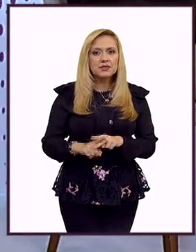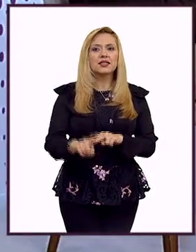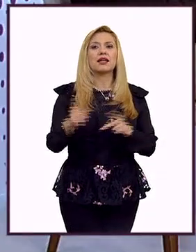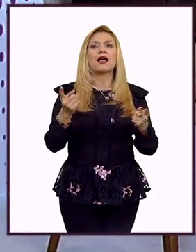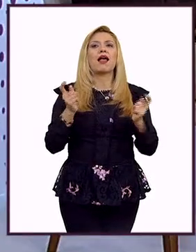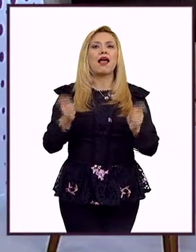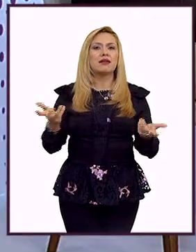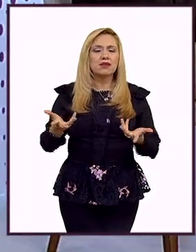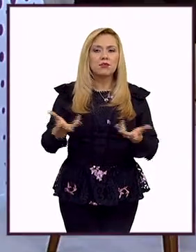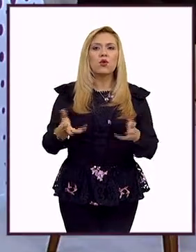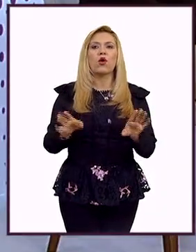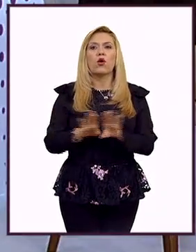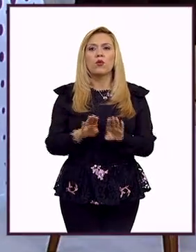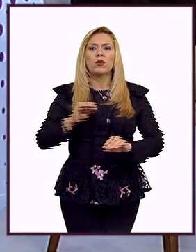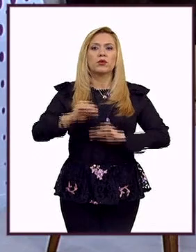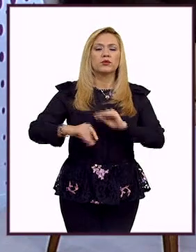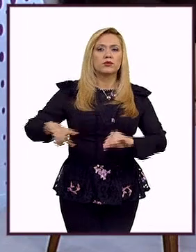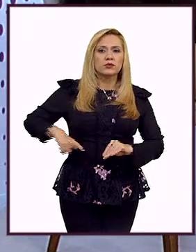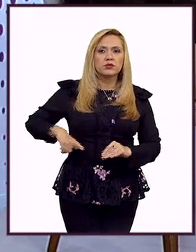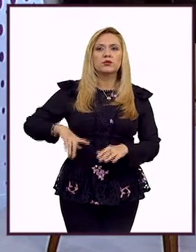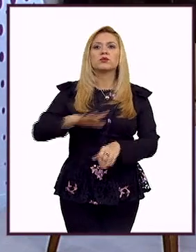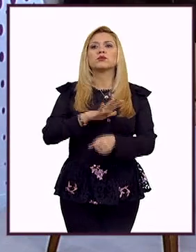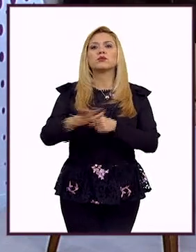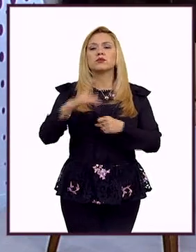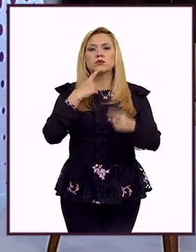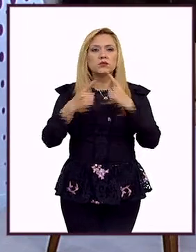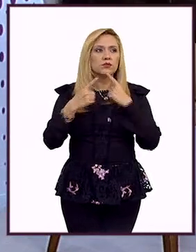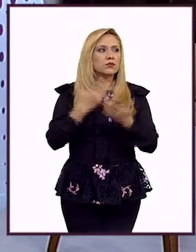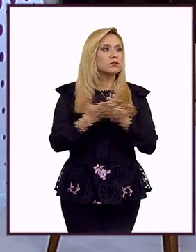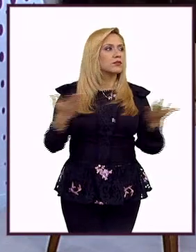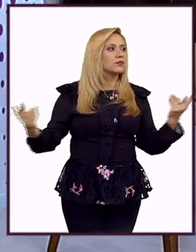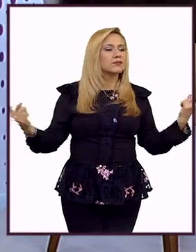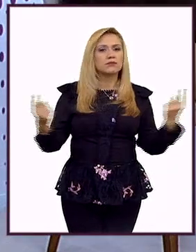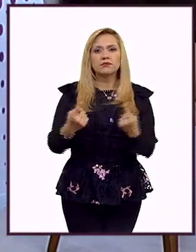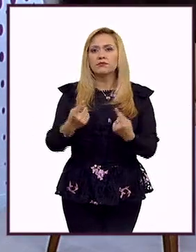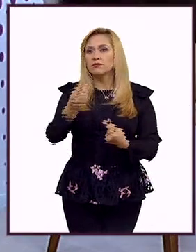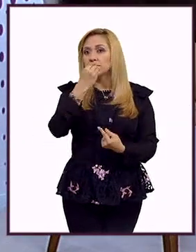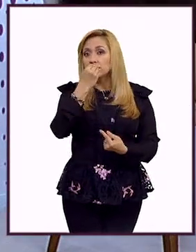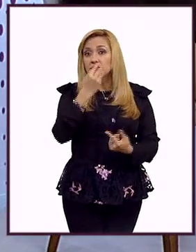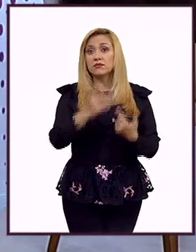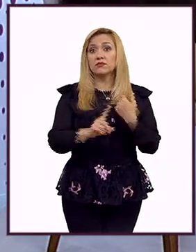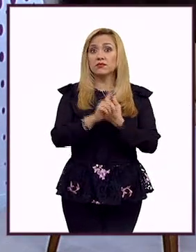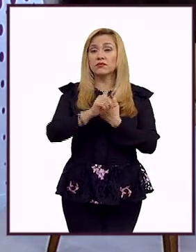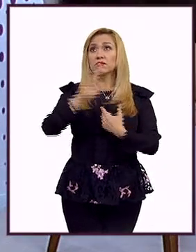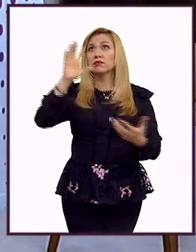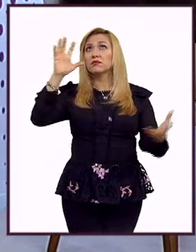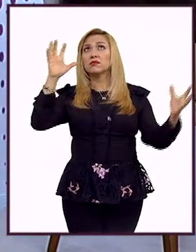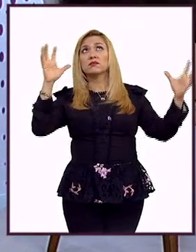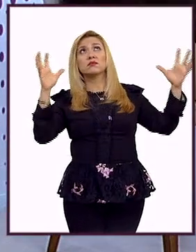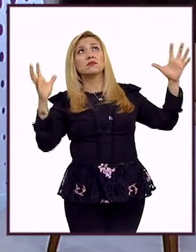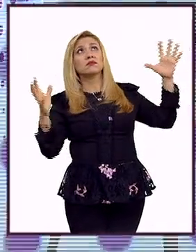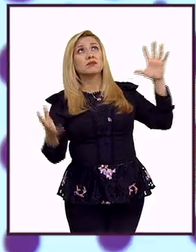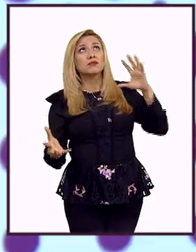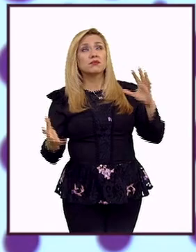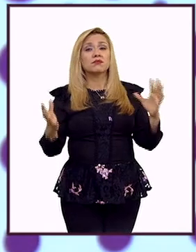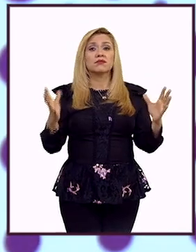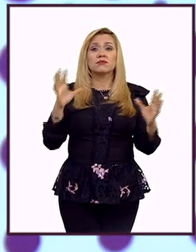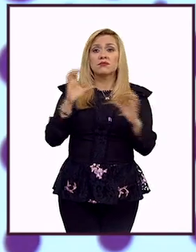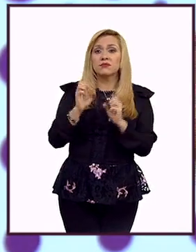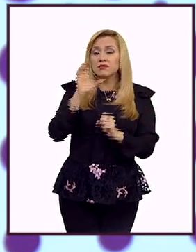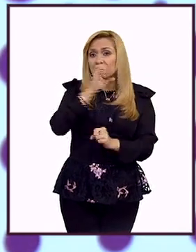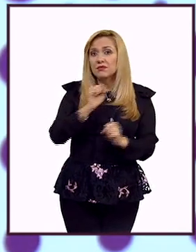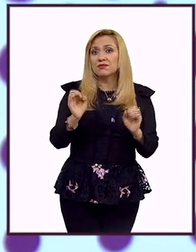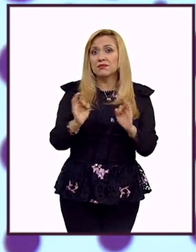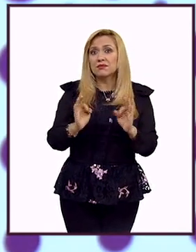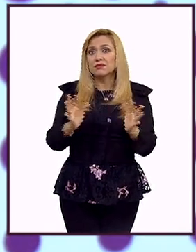hacemos en política pública, cuál va a ser nuestra discusión frente al tema de soberanía alimentaria y crisis climática, ¿cierto? Crisis ambiental y crisis climática,